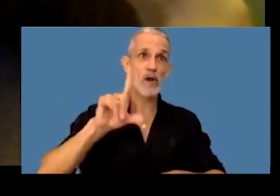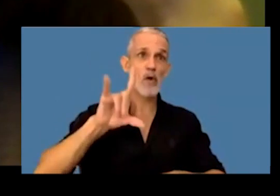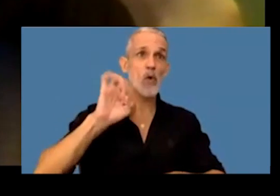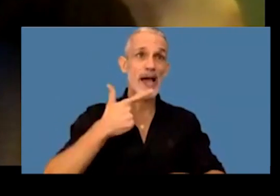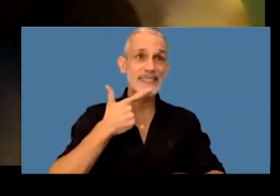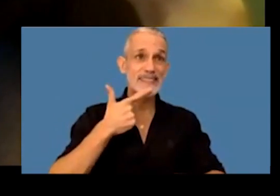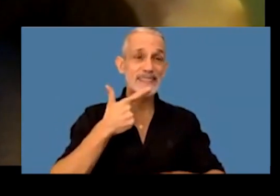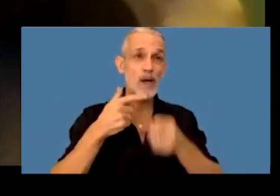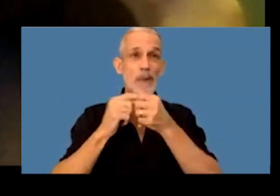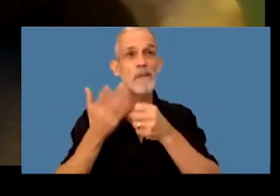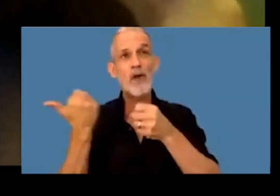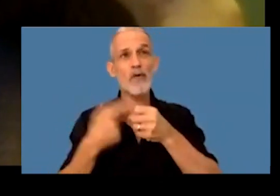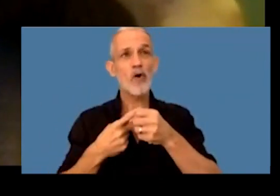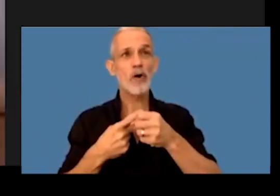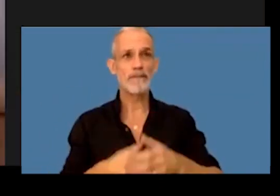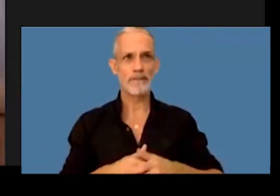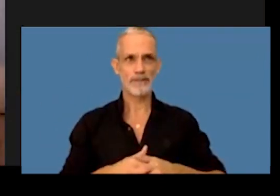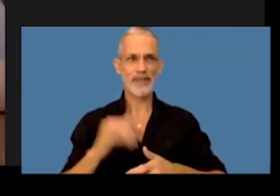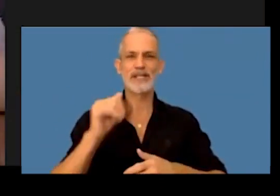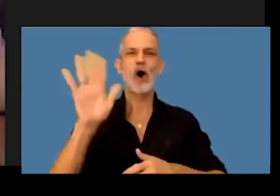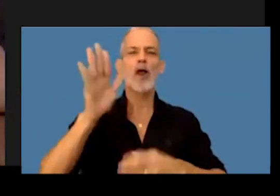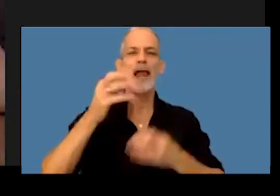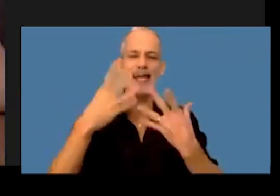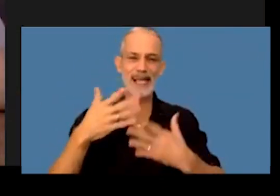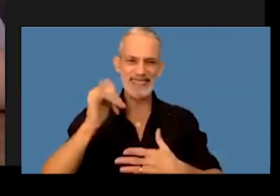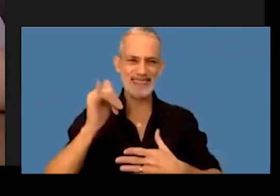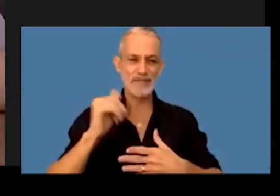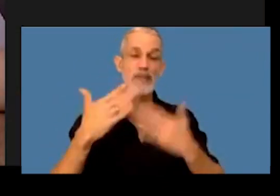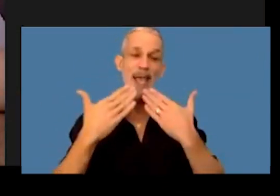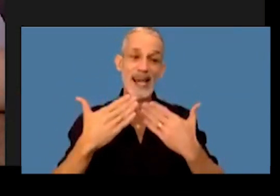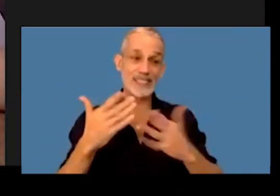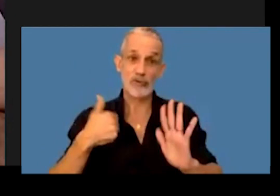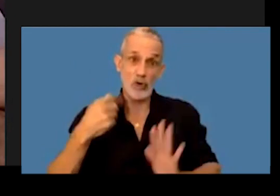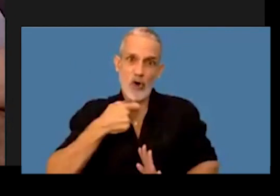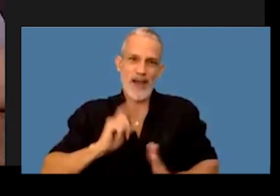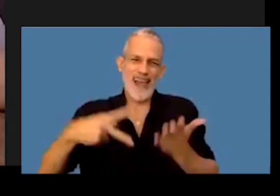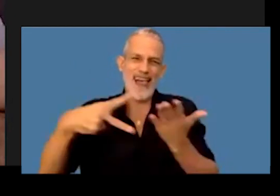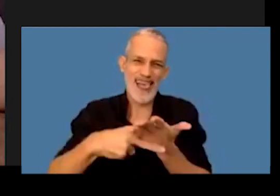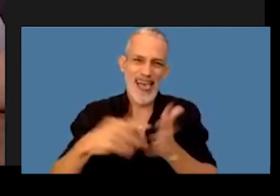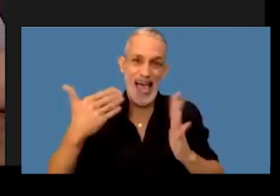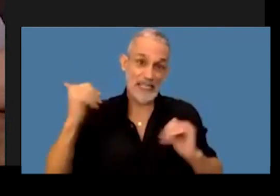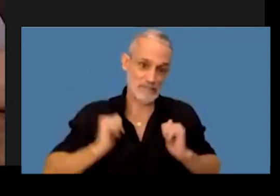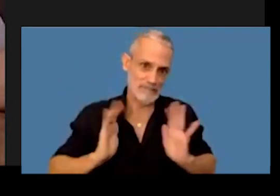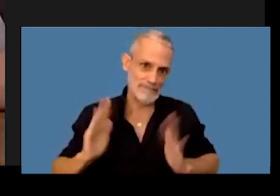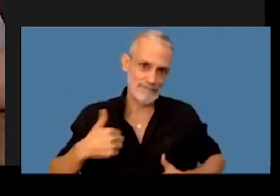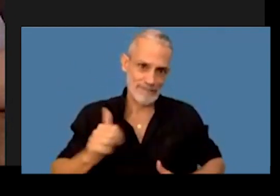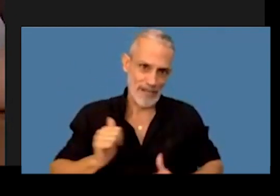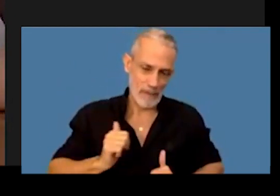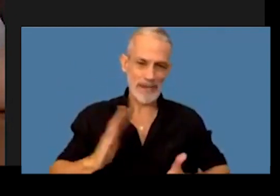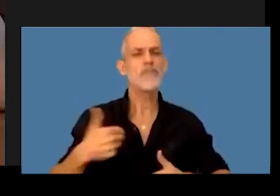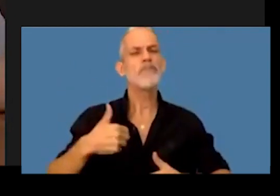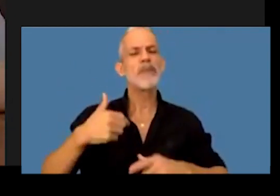desmutear. Hola, ¿qué tal? Sí, no, gracias, no quería interrumpir antes por las dudas. ¿Sabes